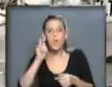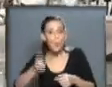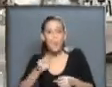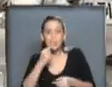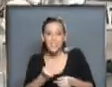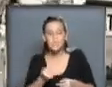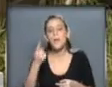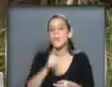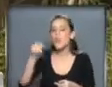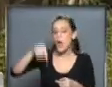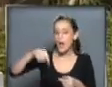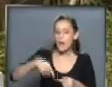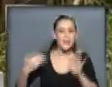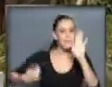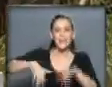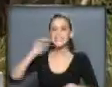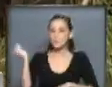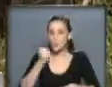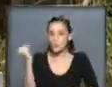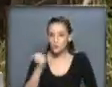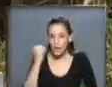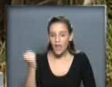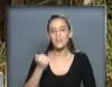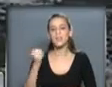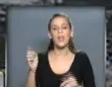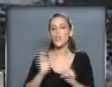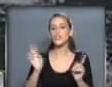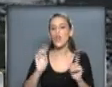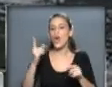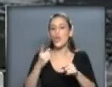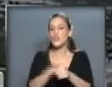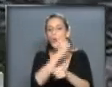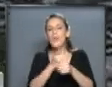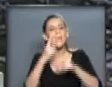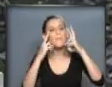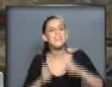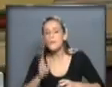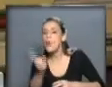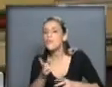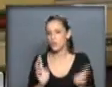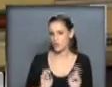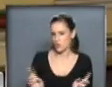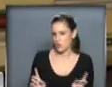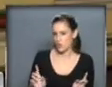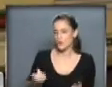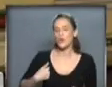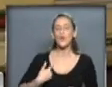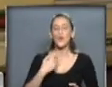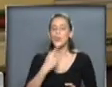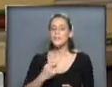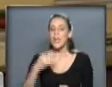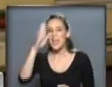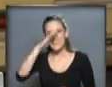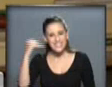juez, ahora lo más importante es que no lo dejan investigar. La presidenta, entiendo yo, se